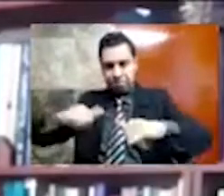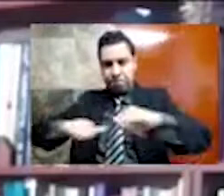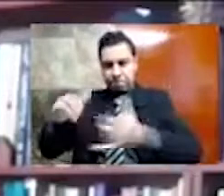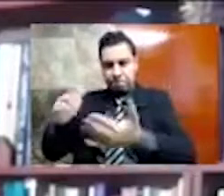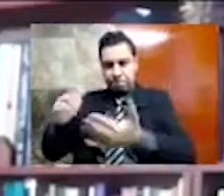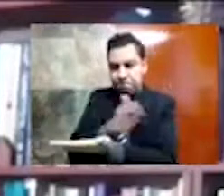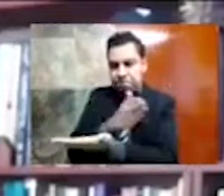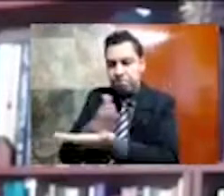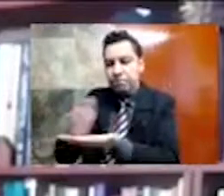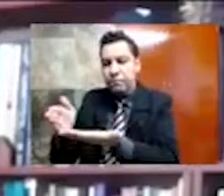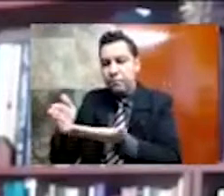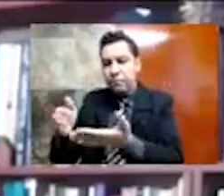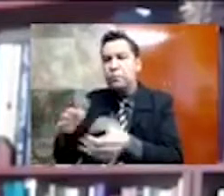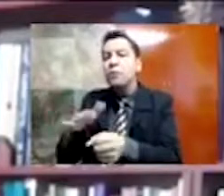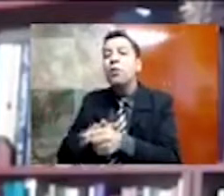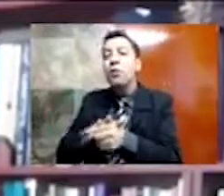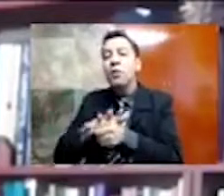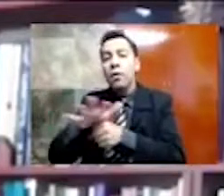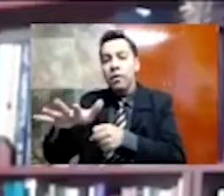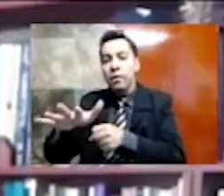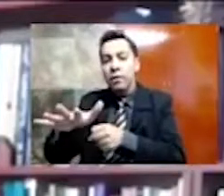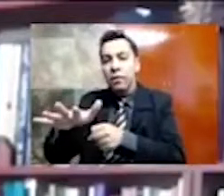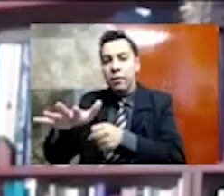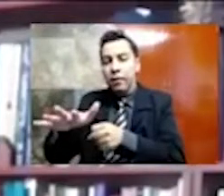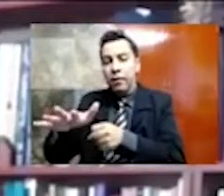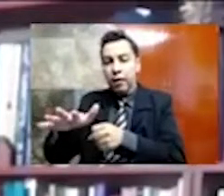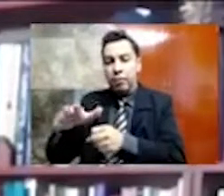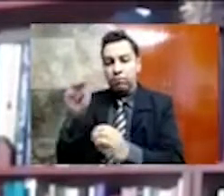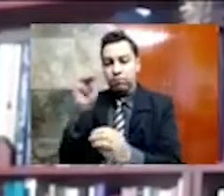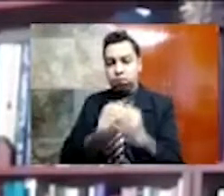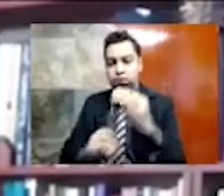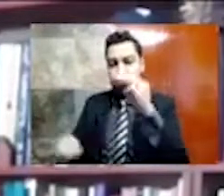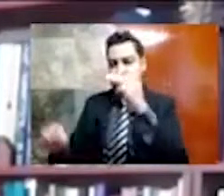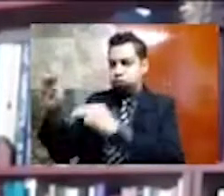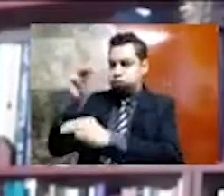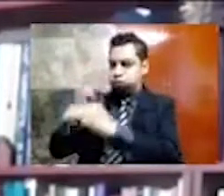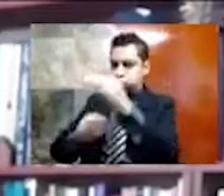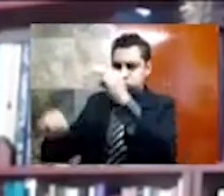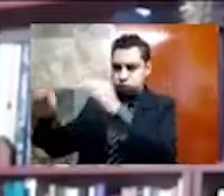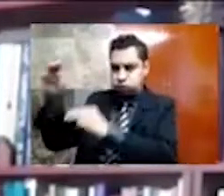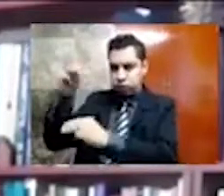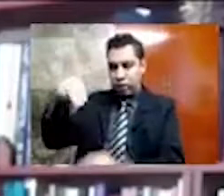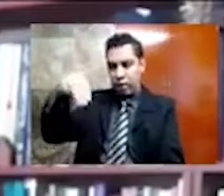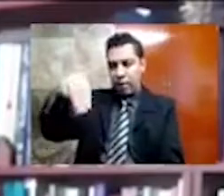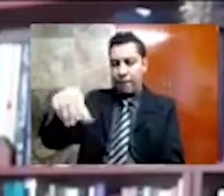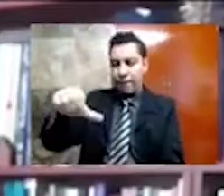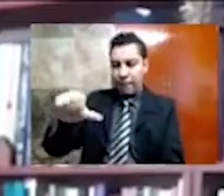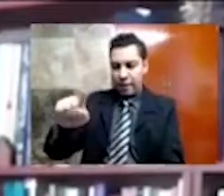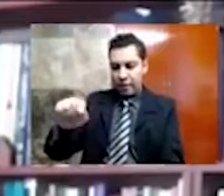es la montaña gigantesca llamada Matlalcueyetl,